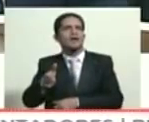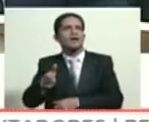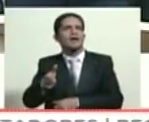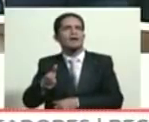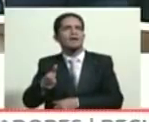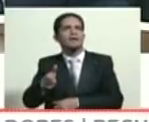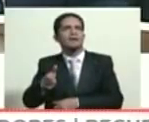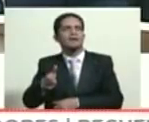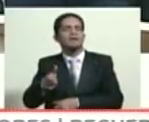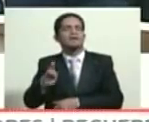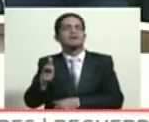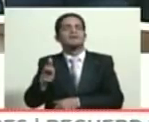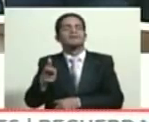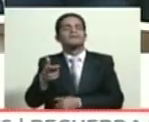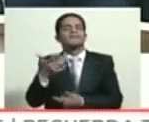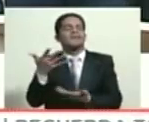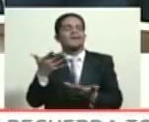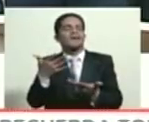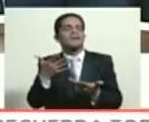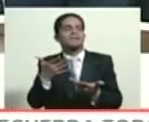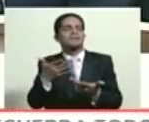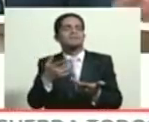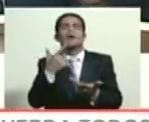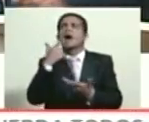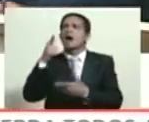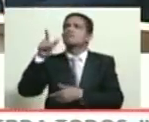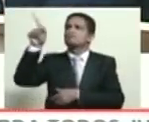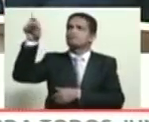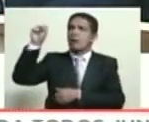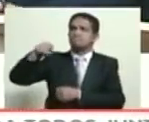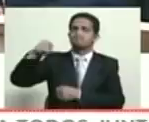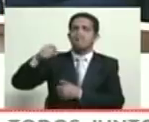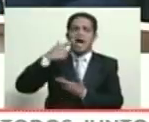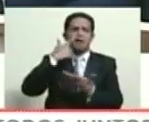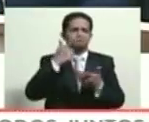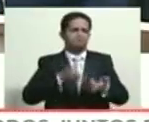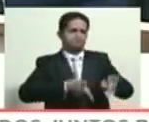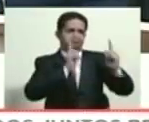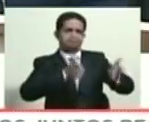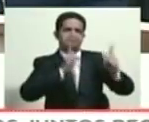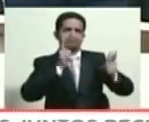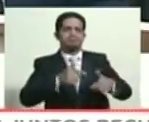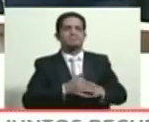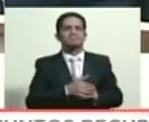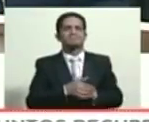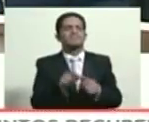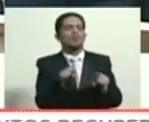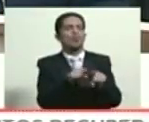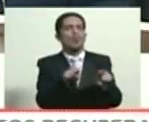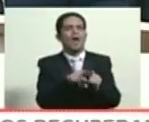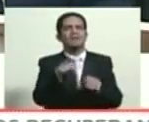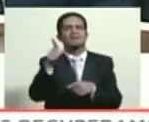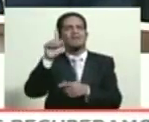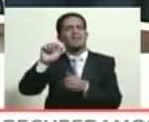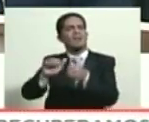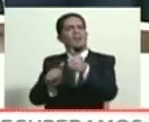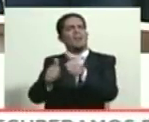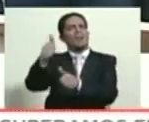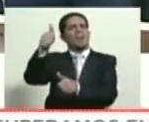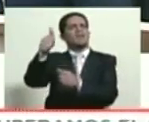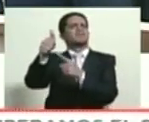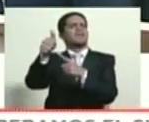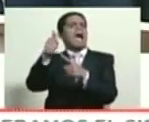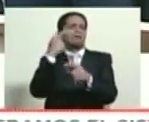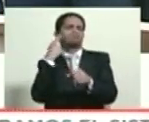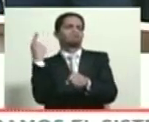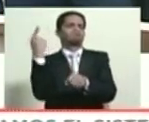única opción hegemónica para que sea el supremacismo blanco o racista el que se